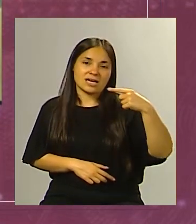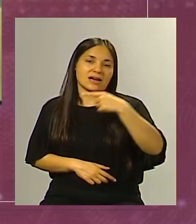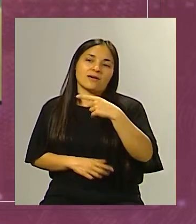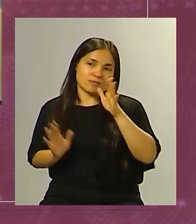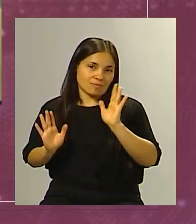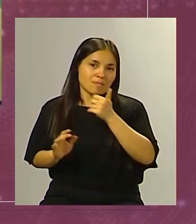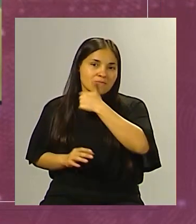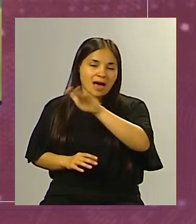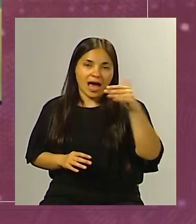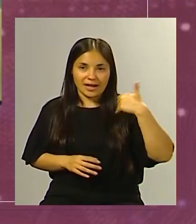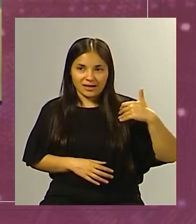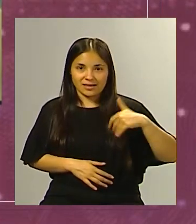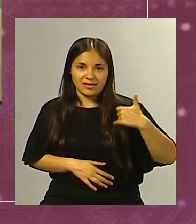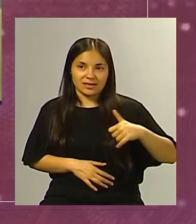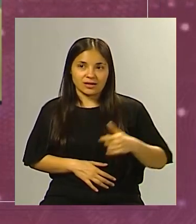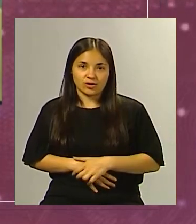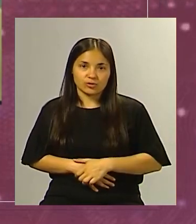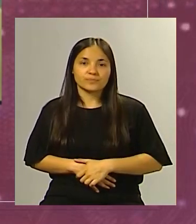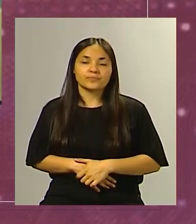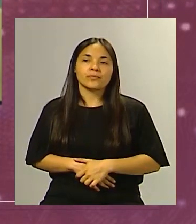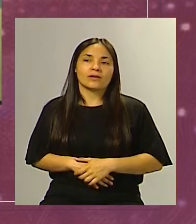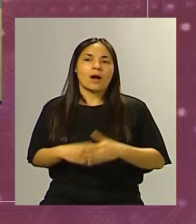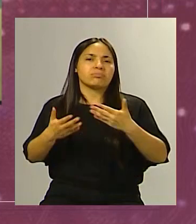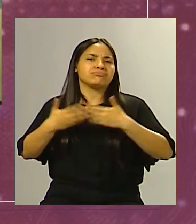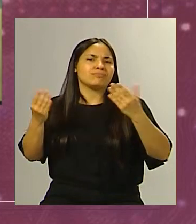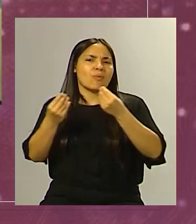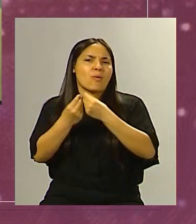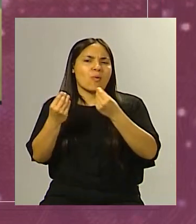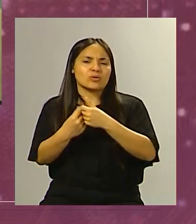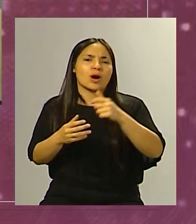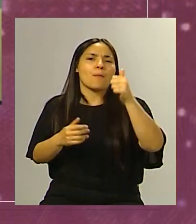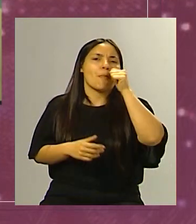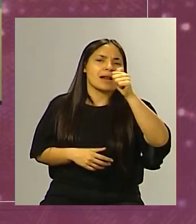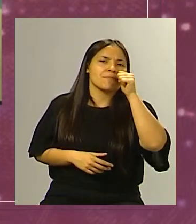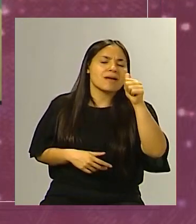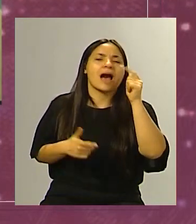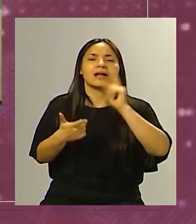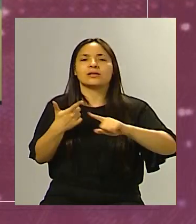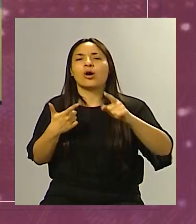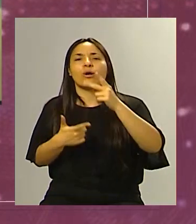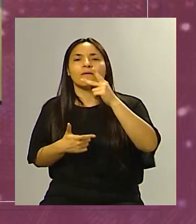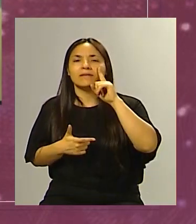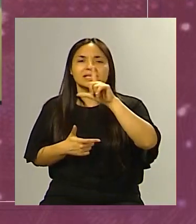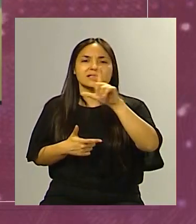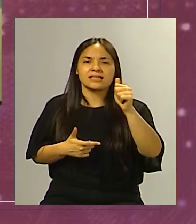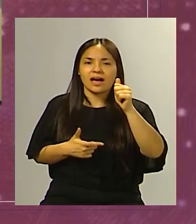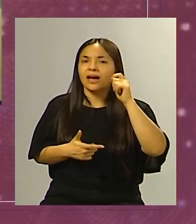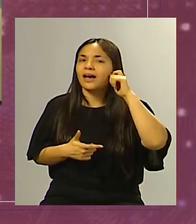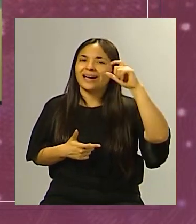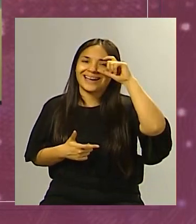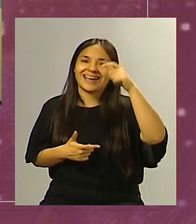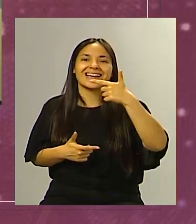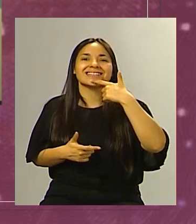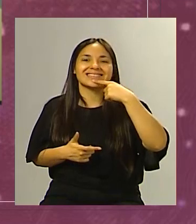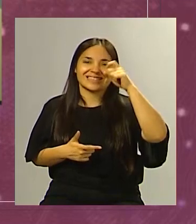acá hay una gran cantidad de público que va a Mar del Plata o Villa Gesell, sí. Que lo toman como segunda opción, pero